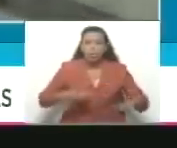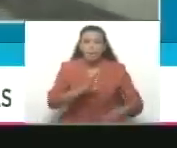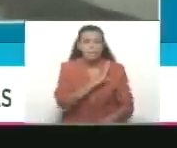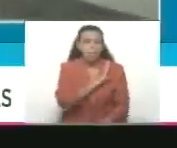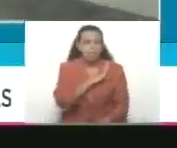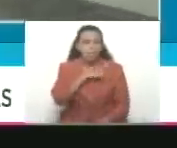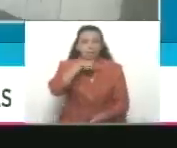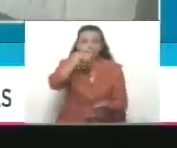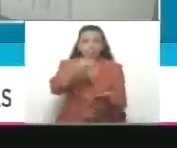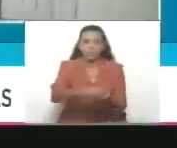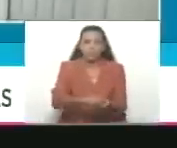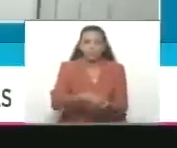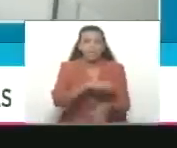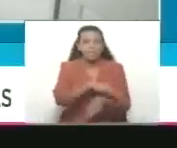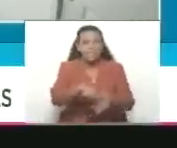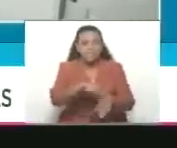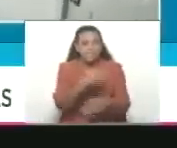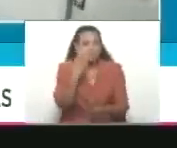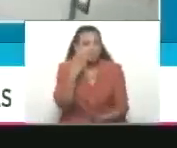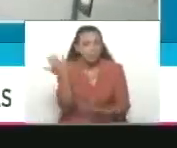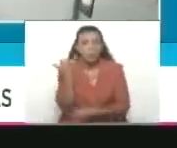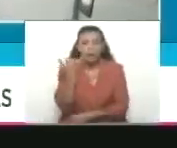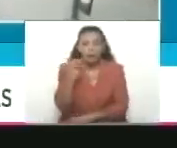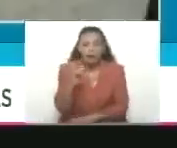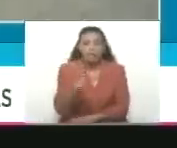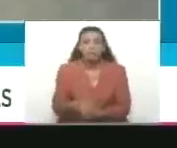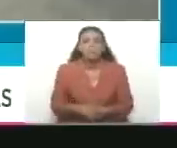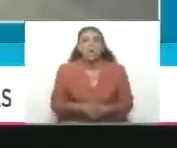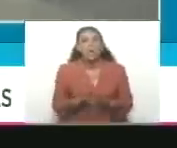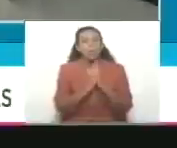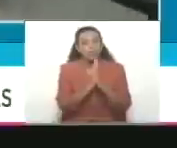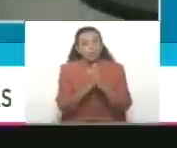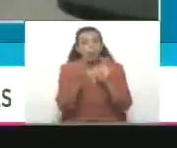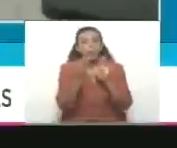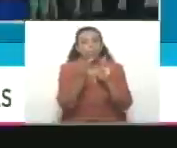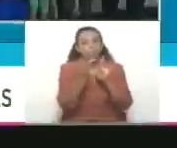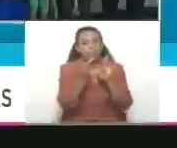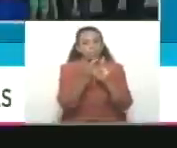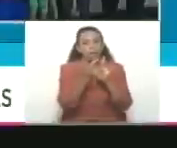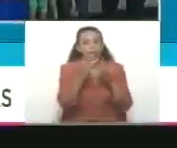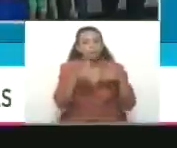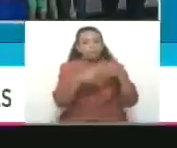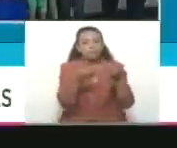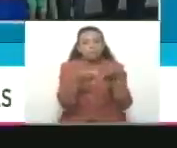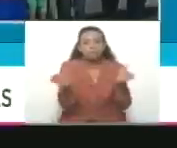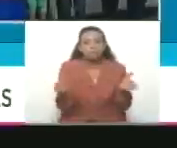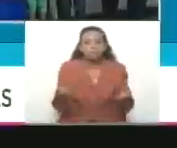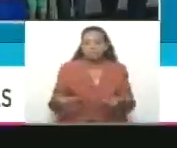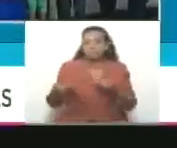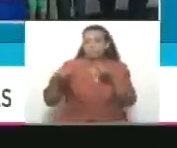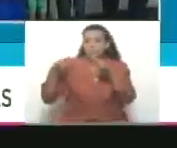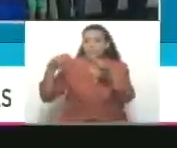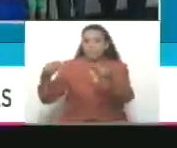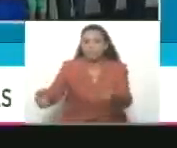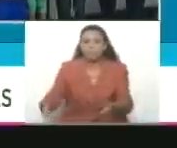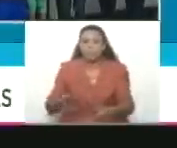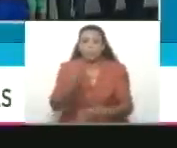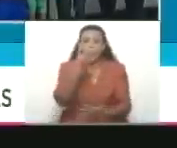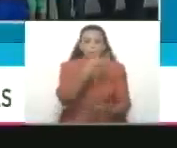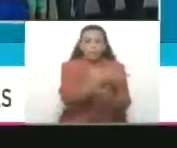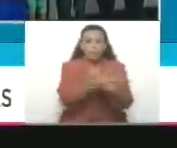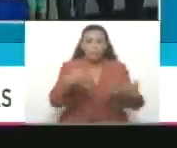propiedad ministro villaruel por favor proceda a entregar elito